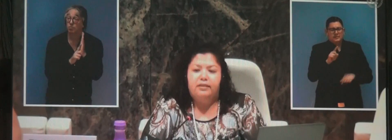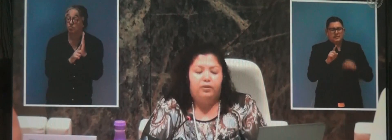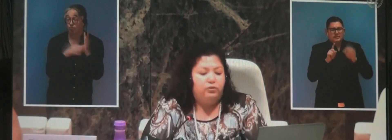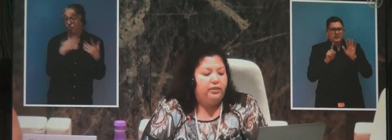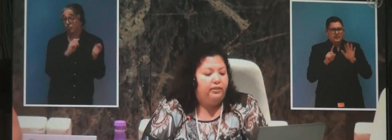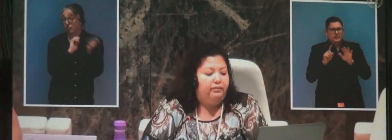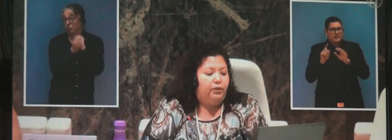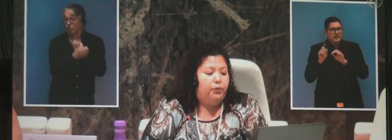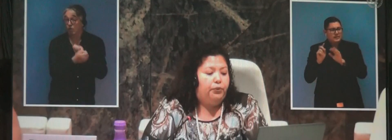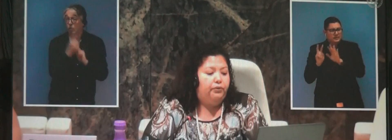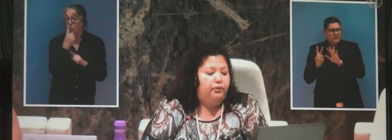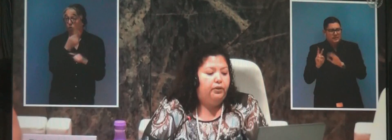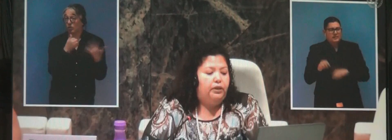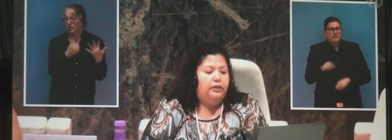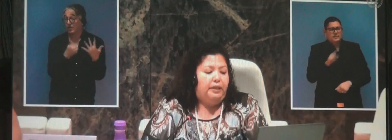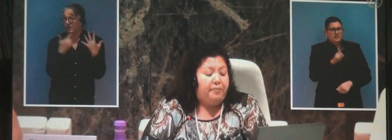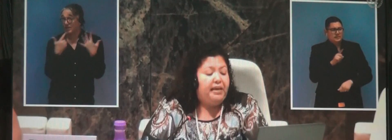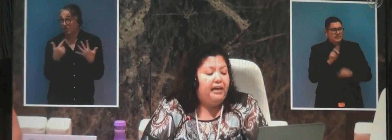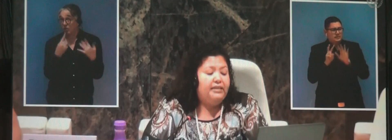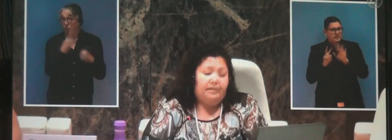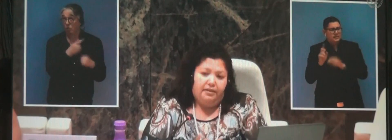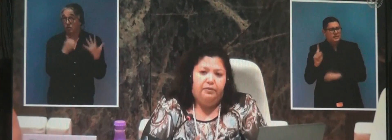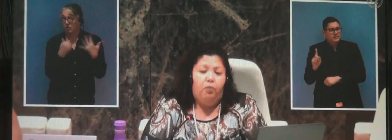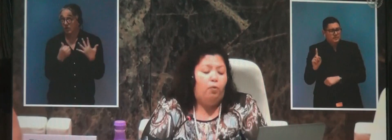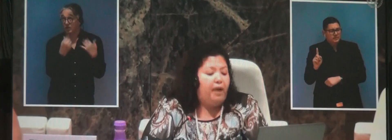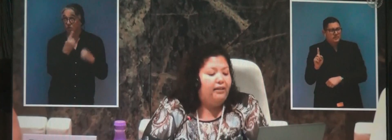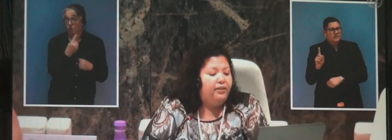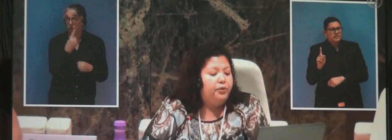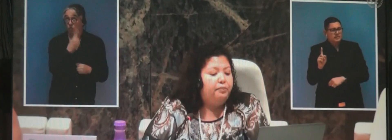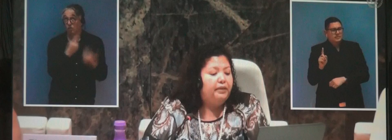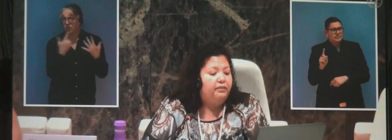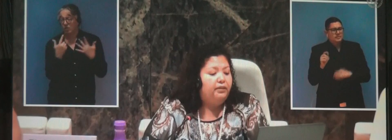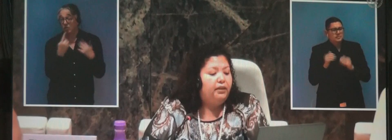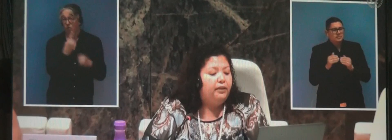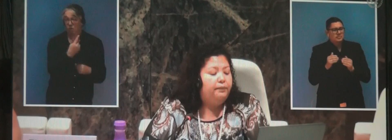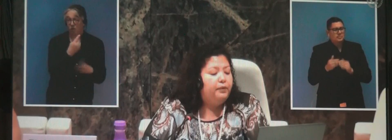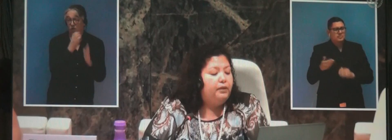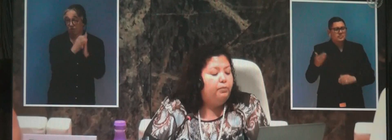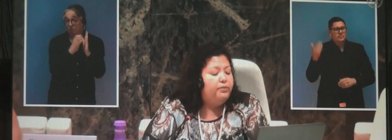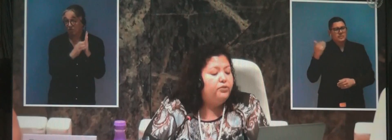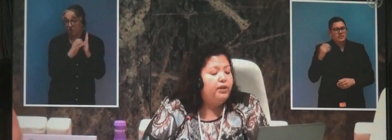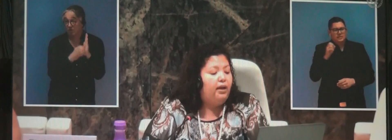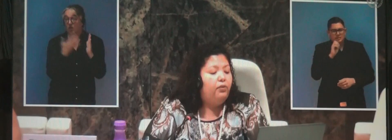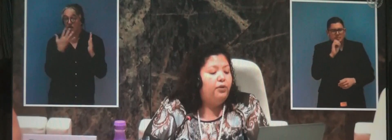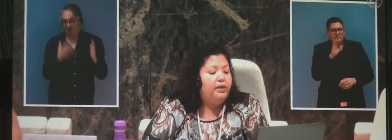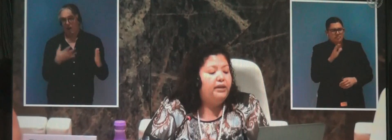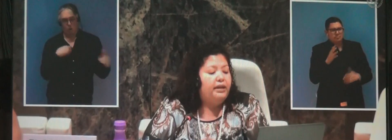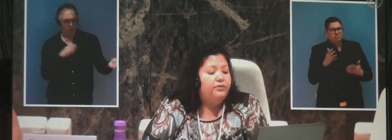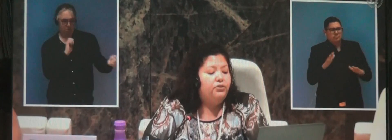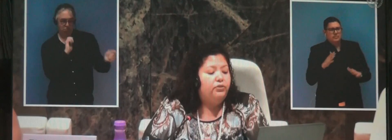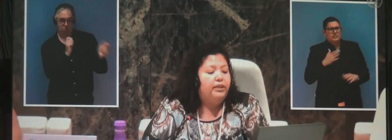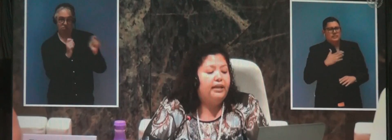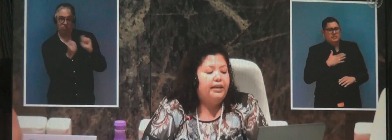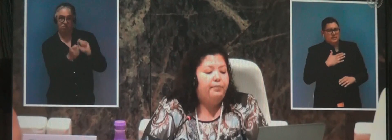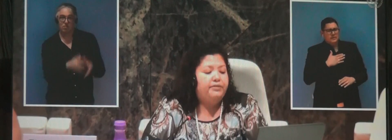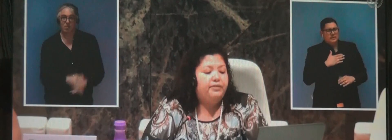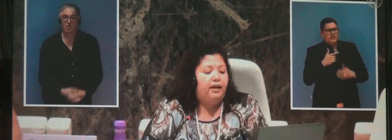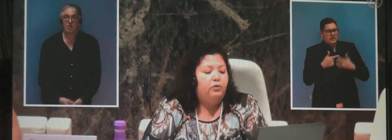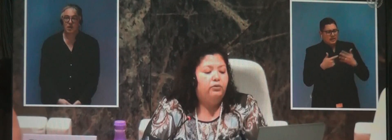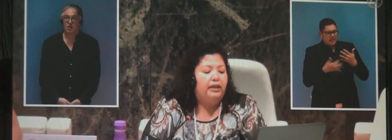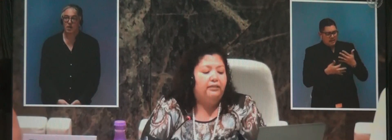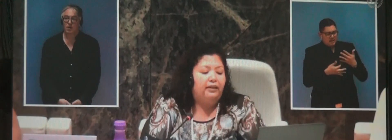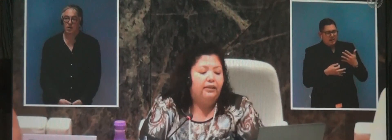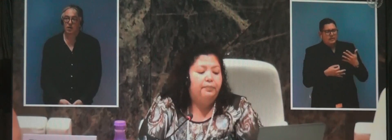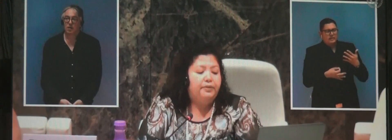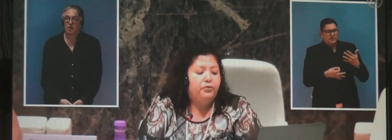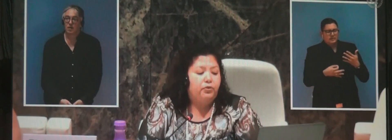167 y 171. También, como anteriormente hemos mencionado, hay una creación de ley especial